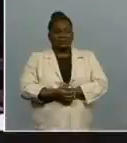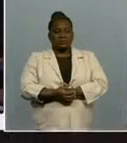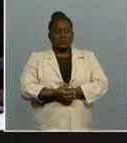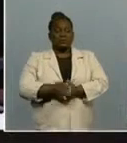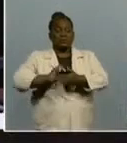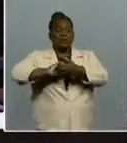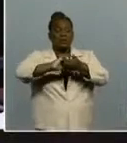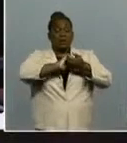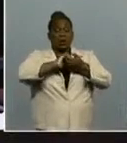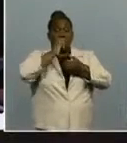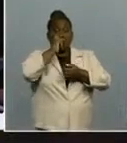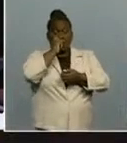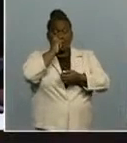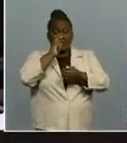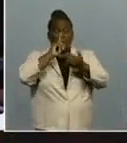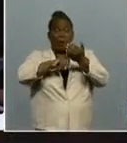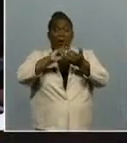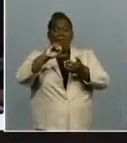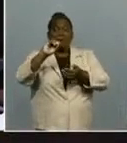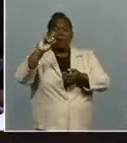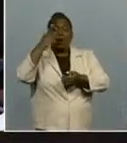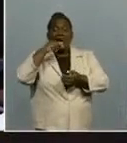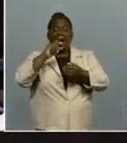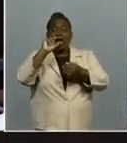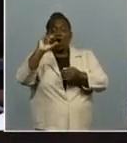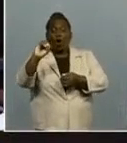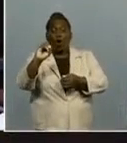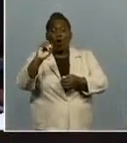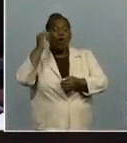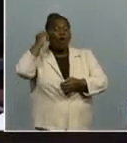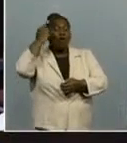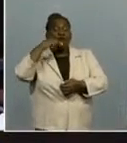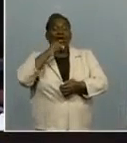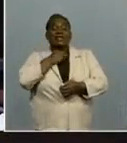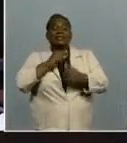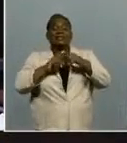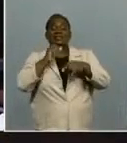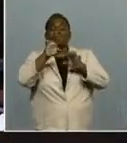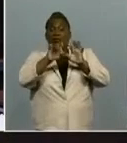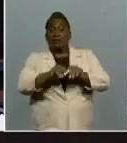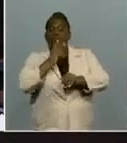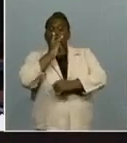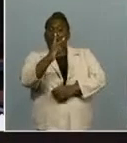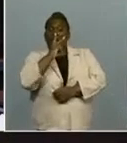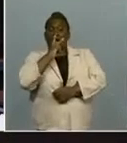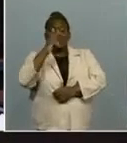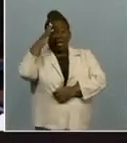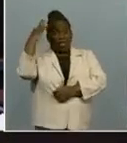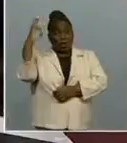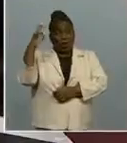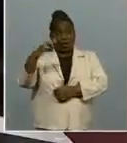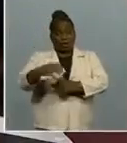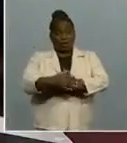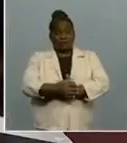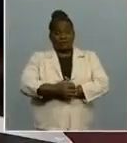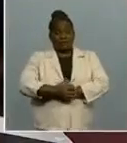el compañero rogelio polanco fuentes con los secretarios para atender la esfera ideológica